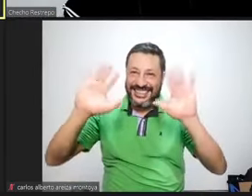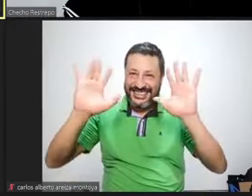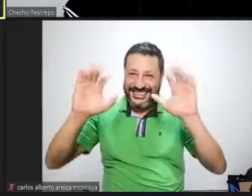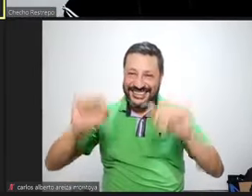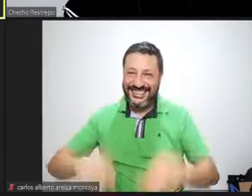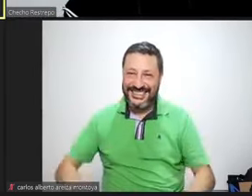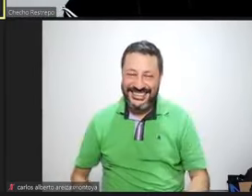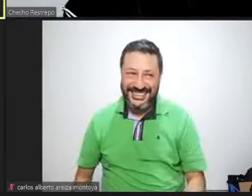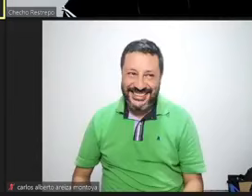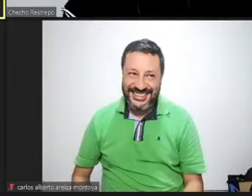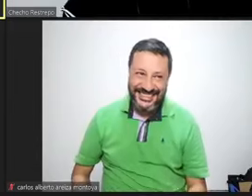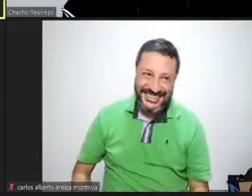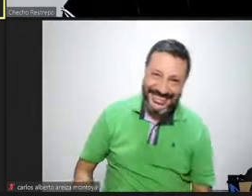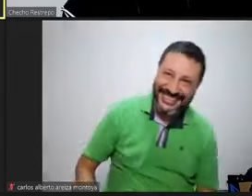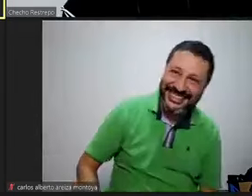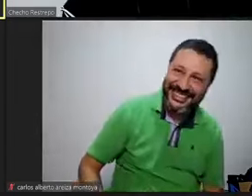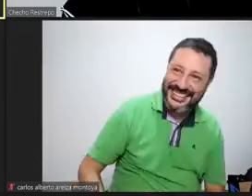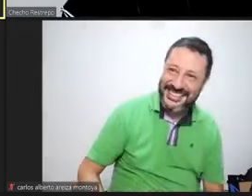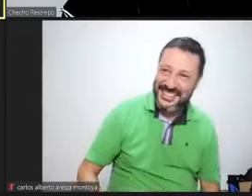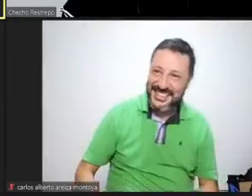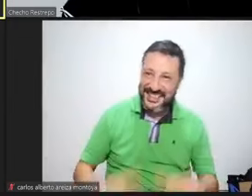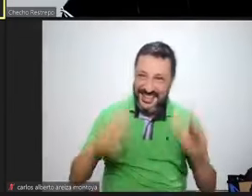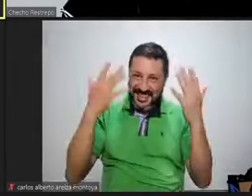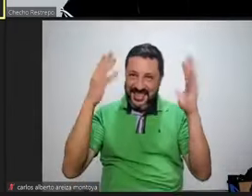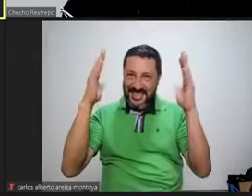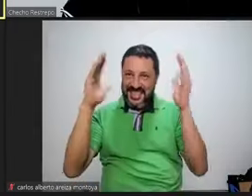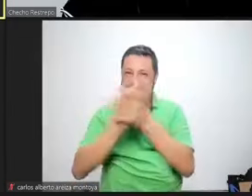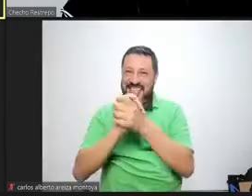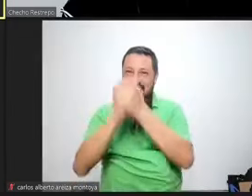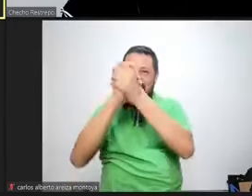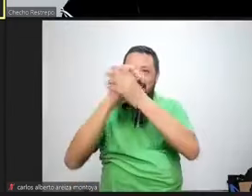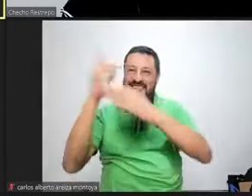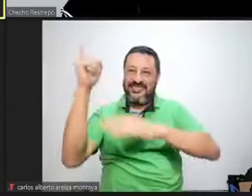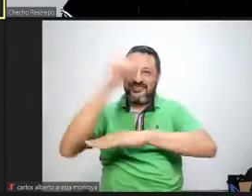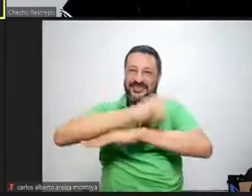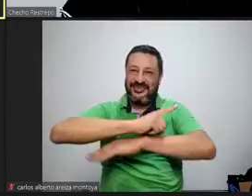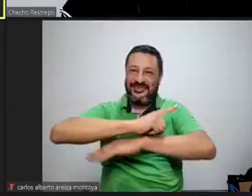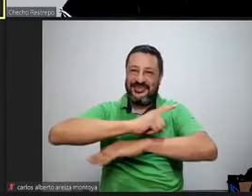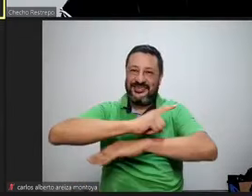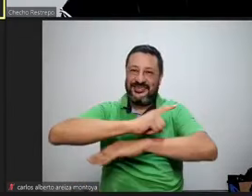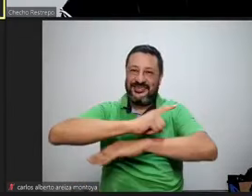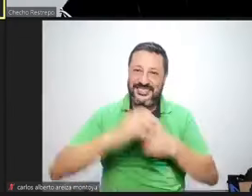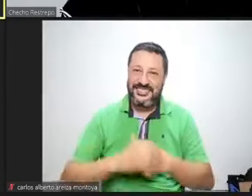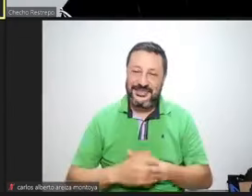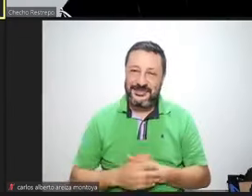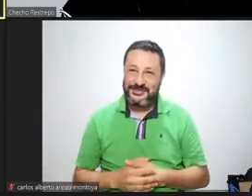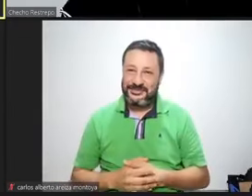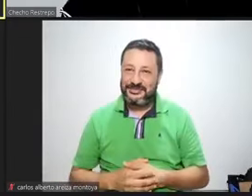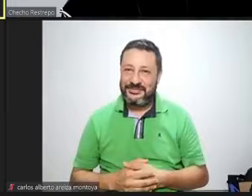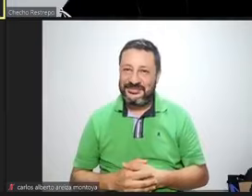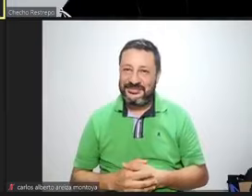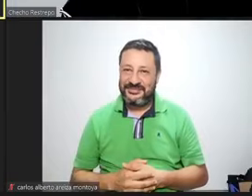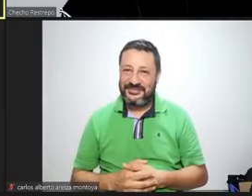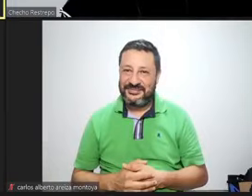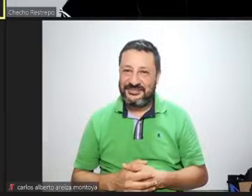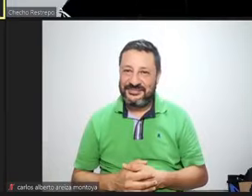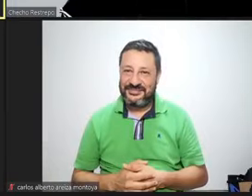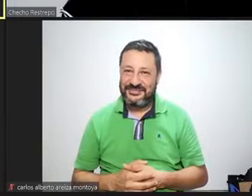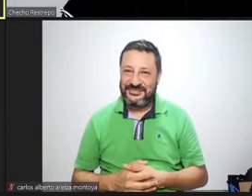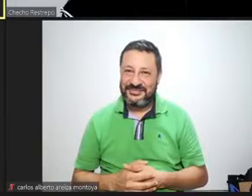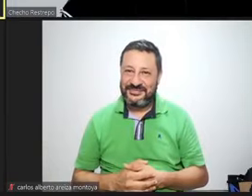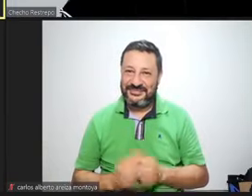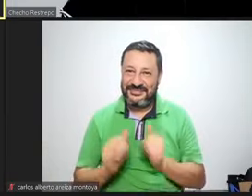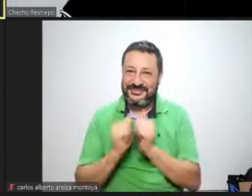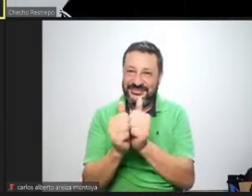Gracias a ustedes. Un feliz día y espero que puedan como acompañar mi proceso a